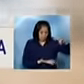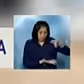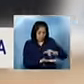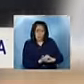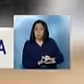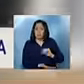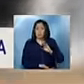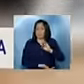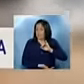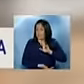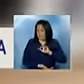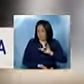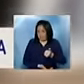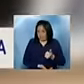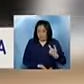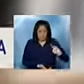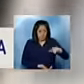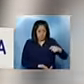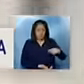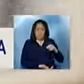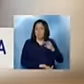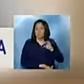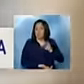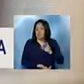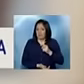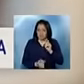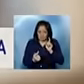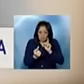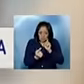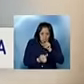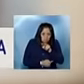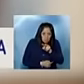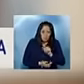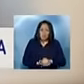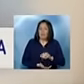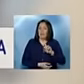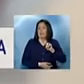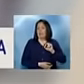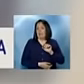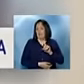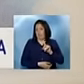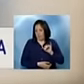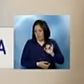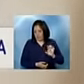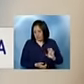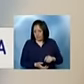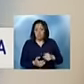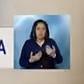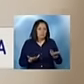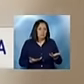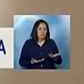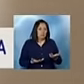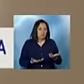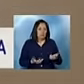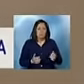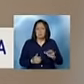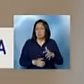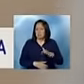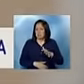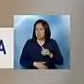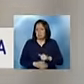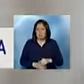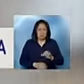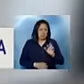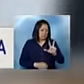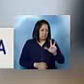aeropuerto de Barajas, en Madrid, donde hemos encontrado a Nadine Heredia. Estaba con